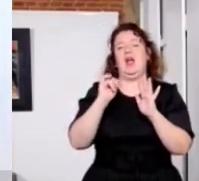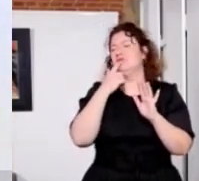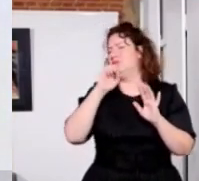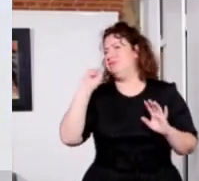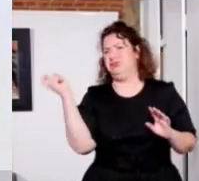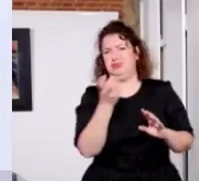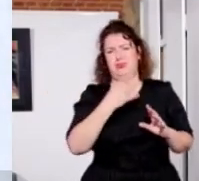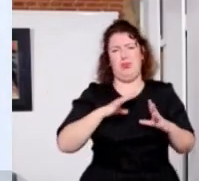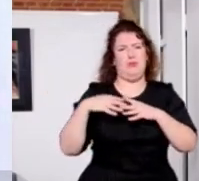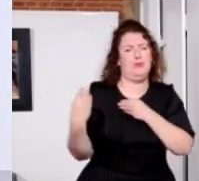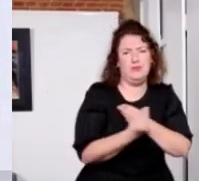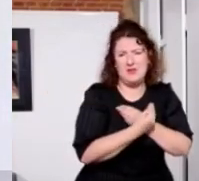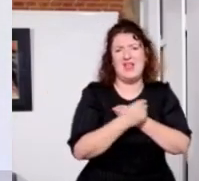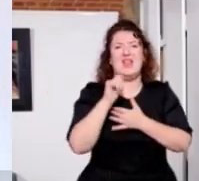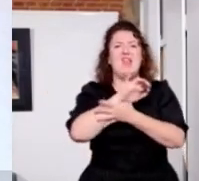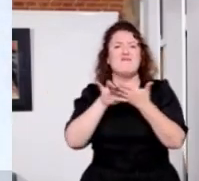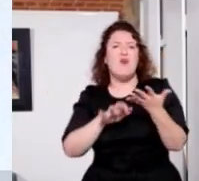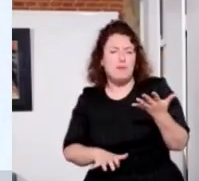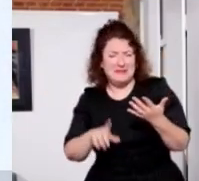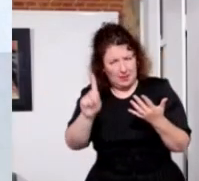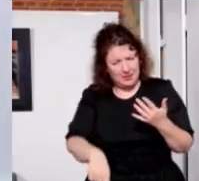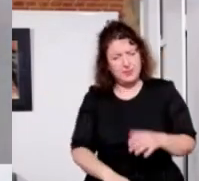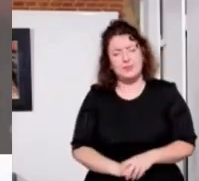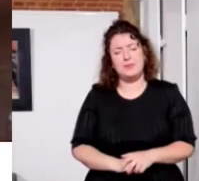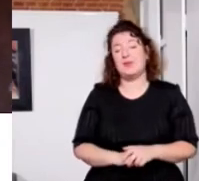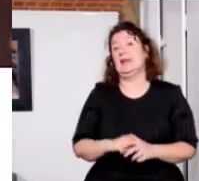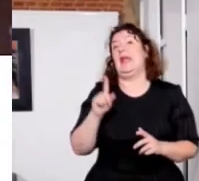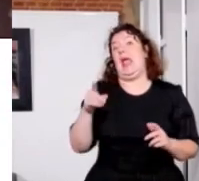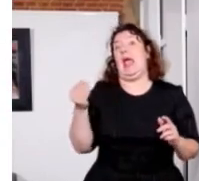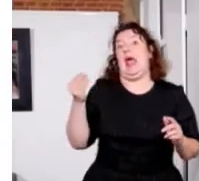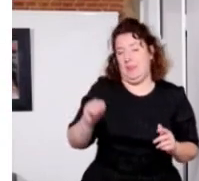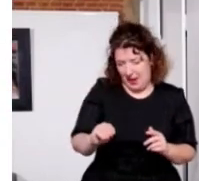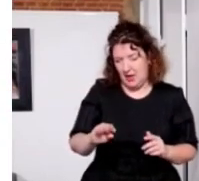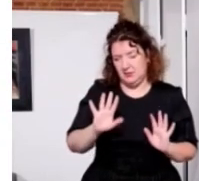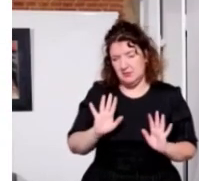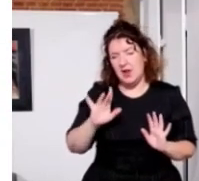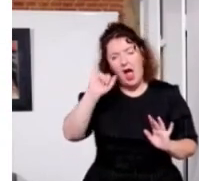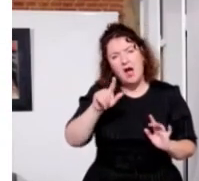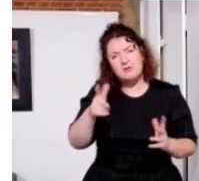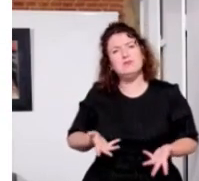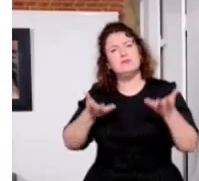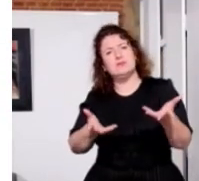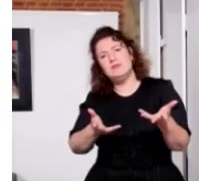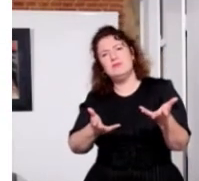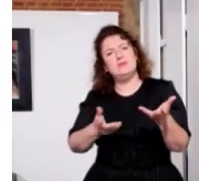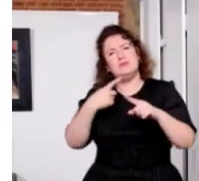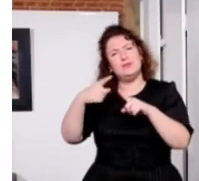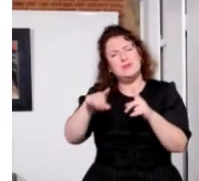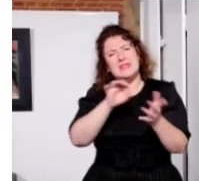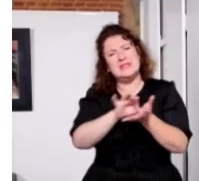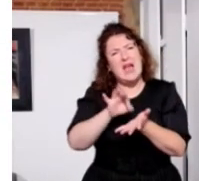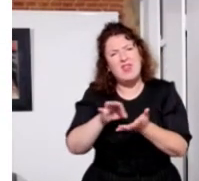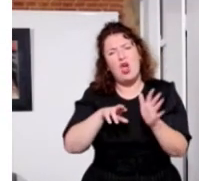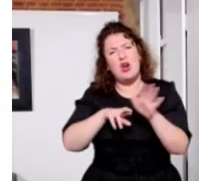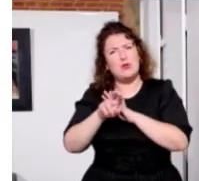de documentos e informes de utilidad. Y por si fuera poco, también pone a tu disposición una amplia gama de servicios y recursos